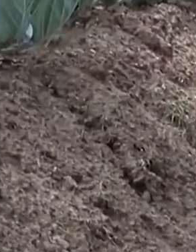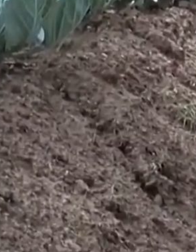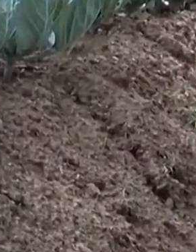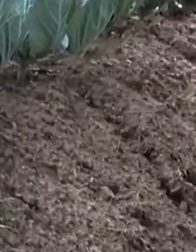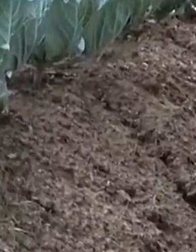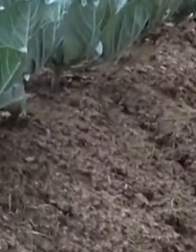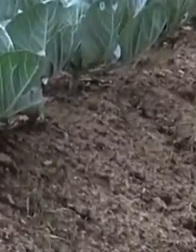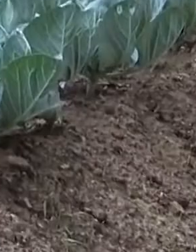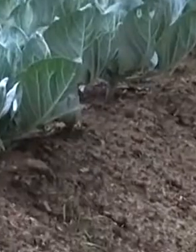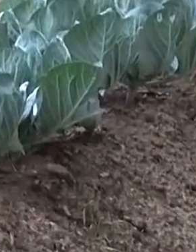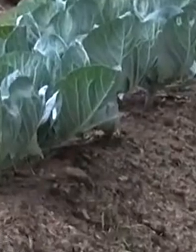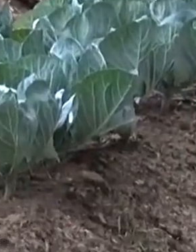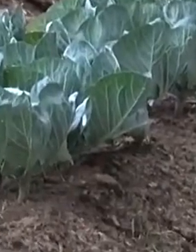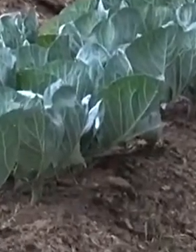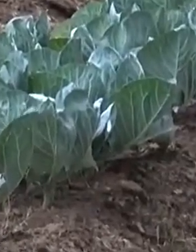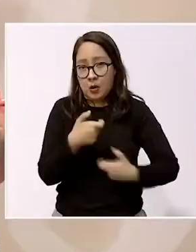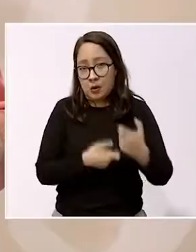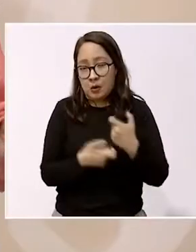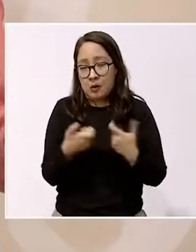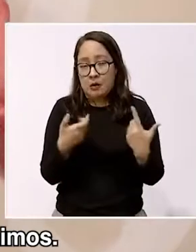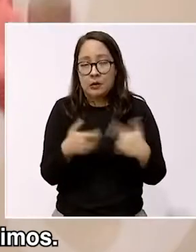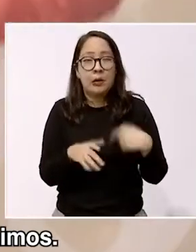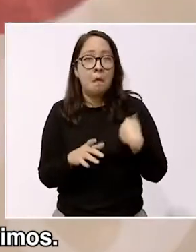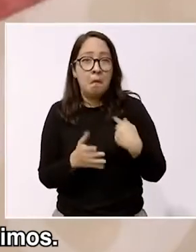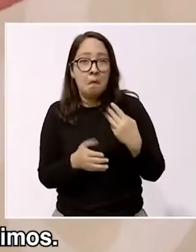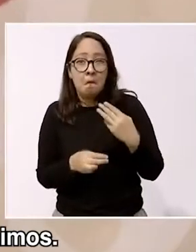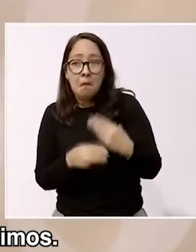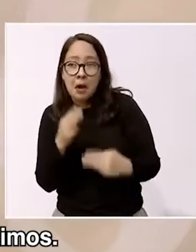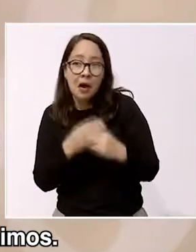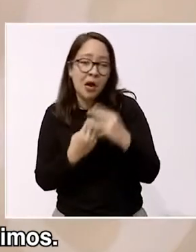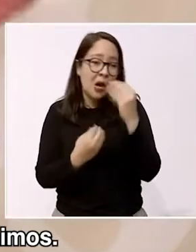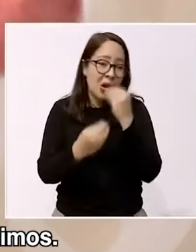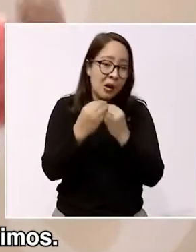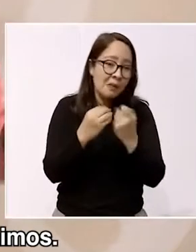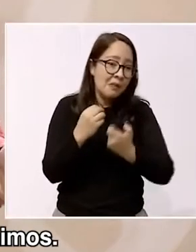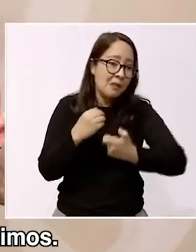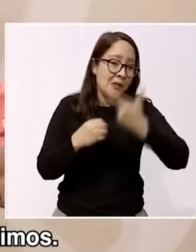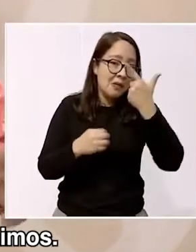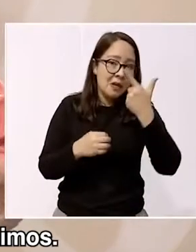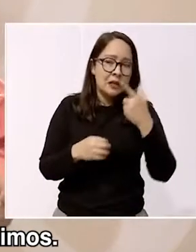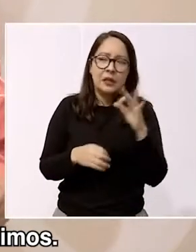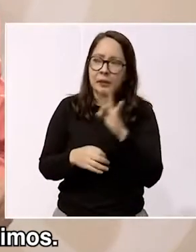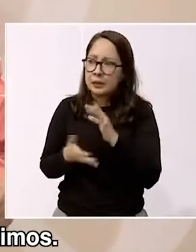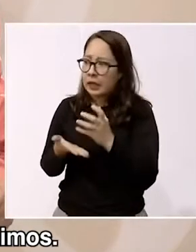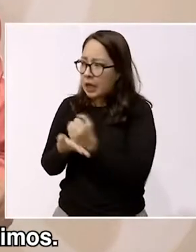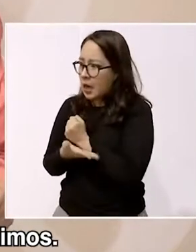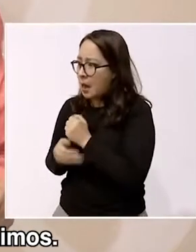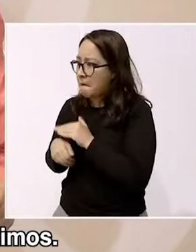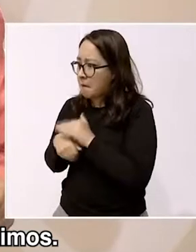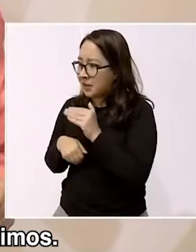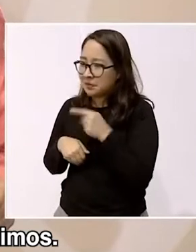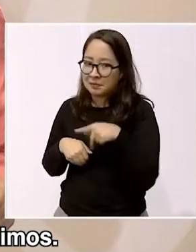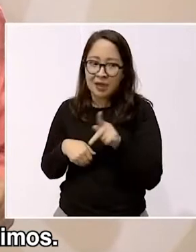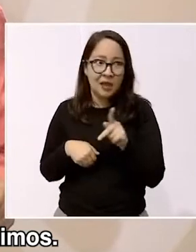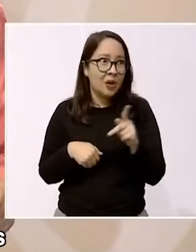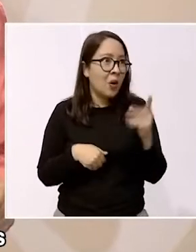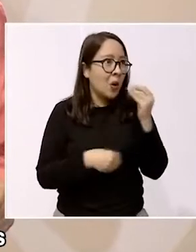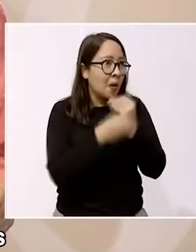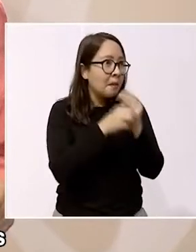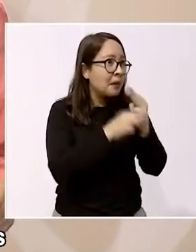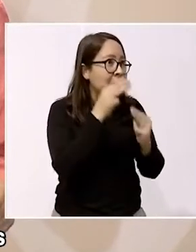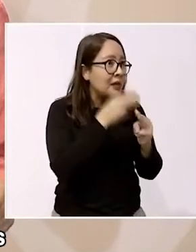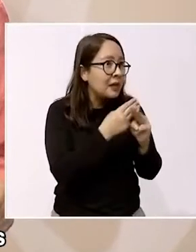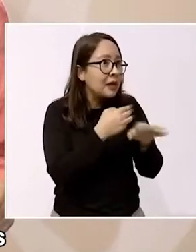inflación. Porque podemos tener más ingresos, pero hay que pagar más por lo que consumimos.